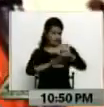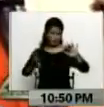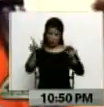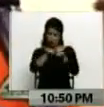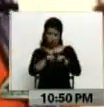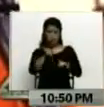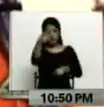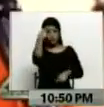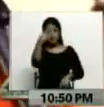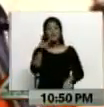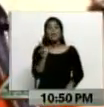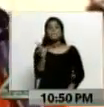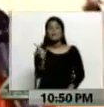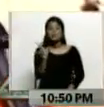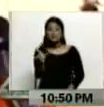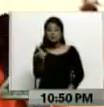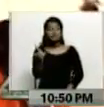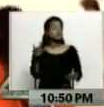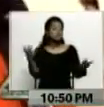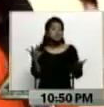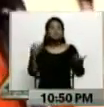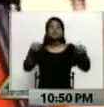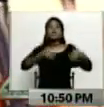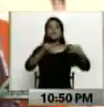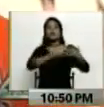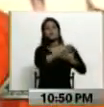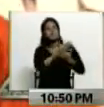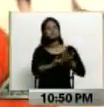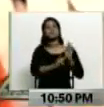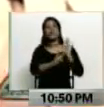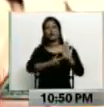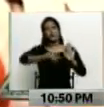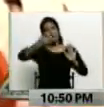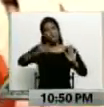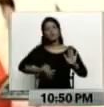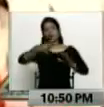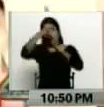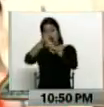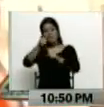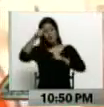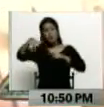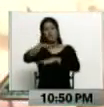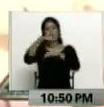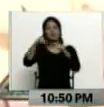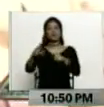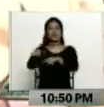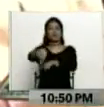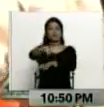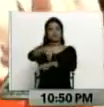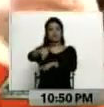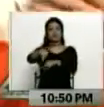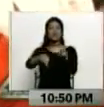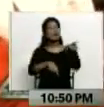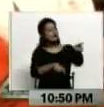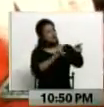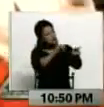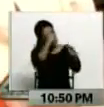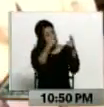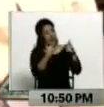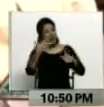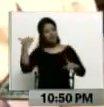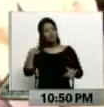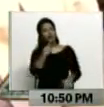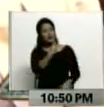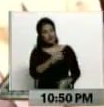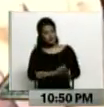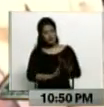los circuitos del país presidente porque Además este partido nuestro dio una demostración histórica el pueblo que y usted decía en algún